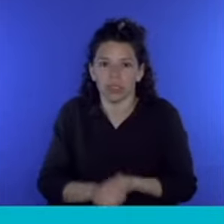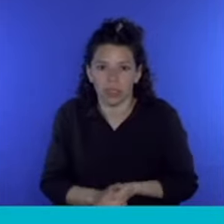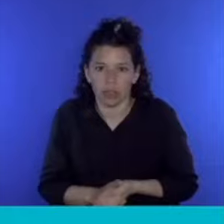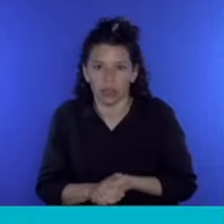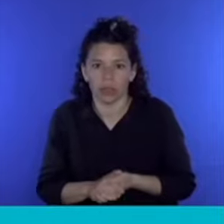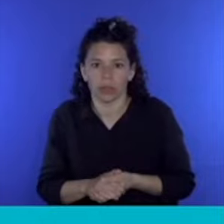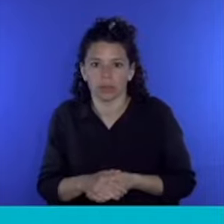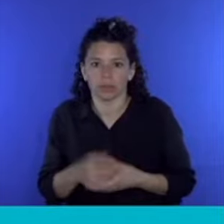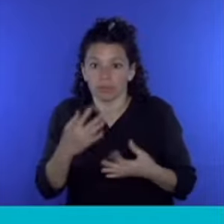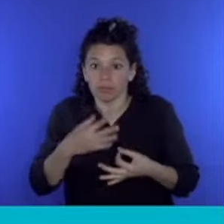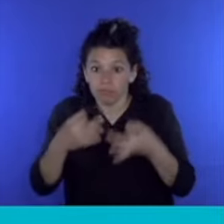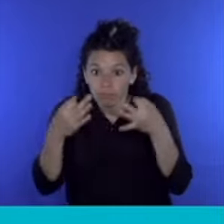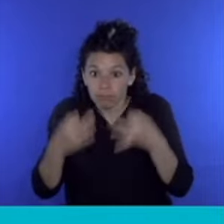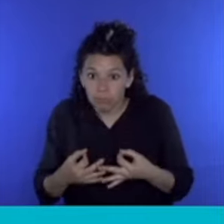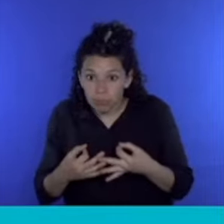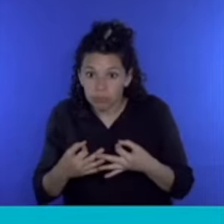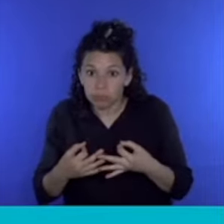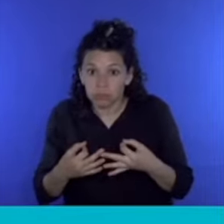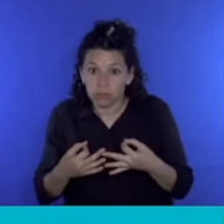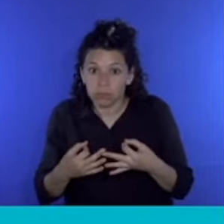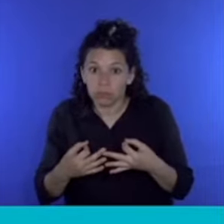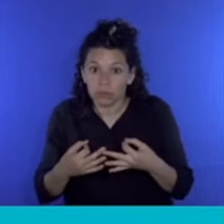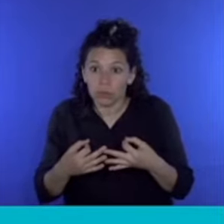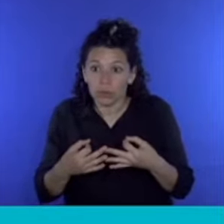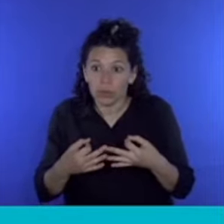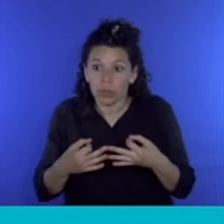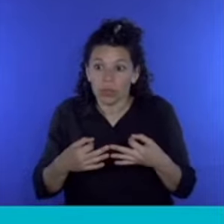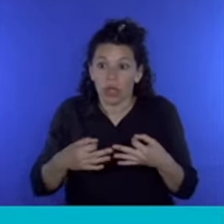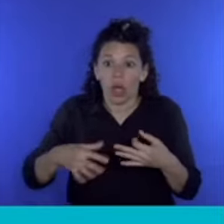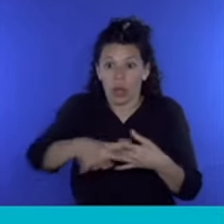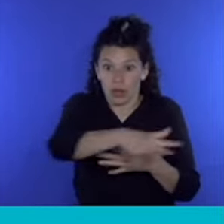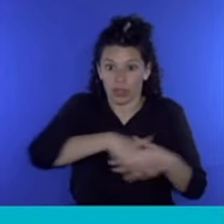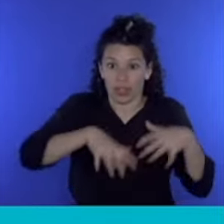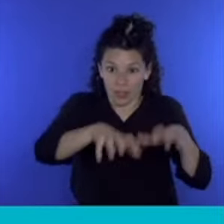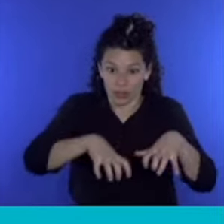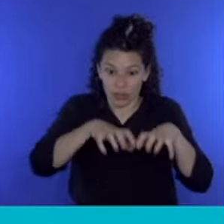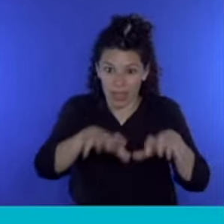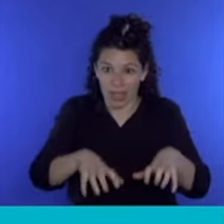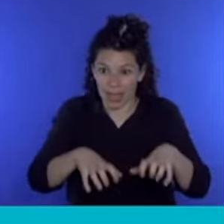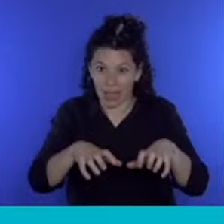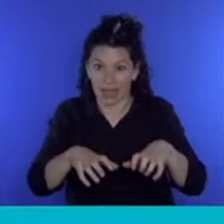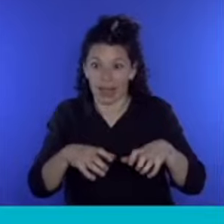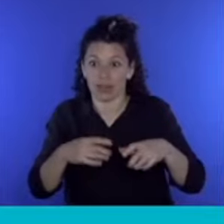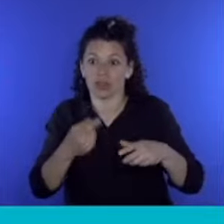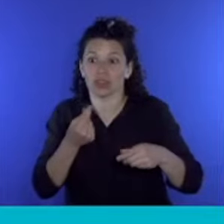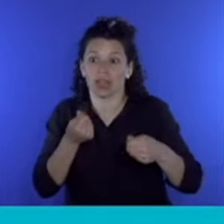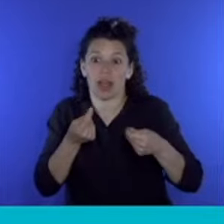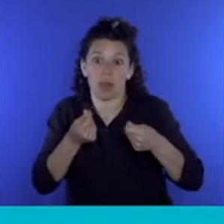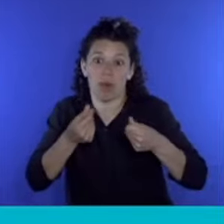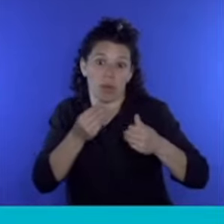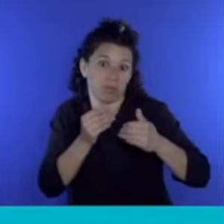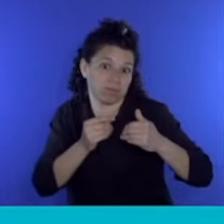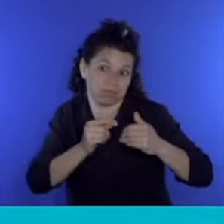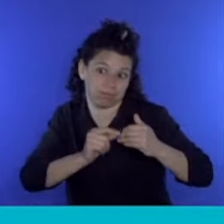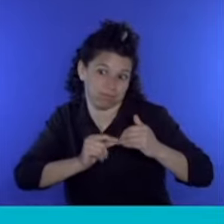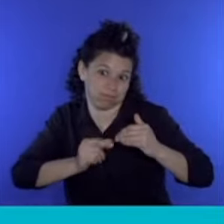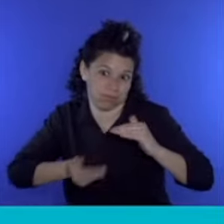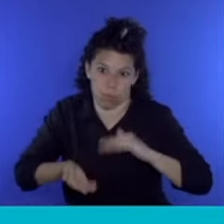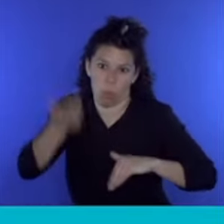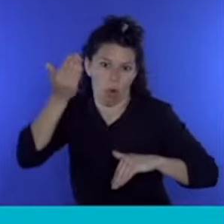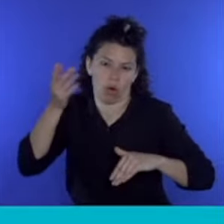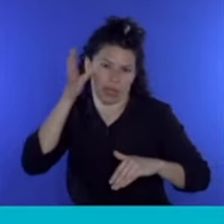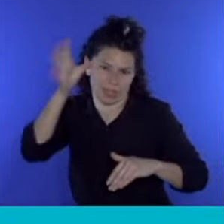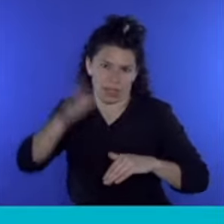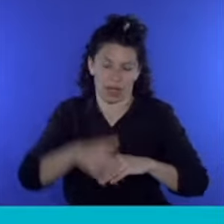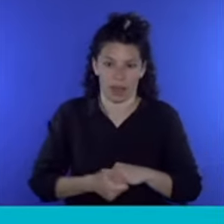subvaluadas los terrenos productivos agrarios, están muy subvaluados. Lo sabe todo el mundo, ha habido varios intentos de